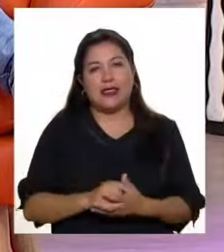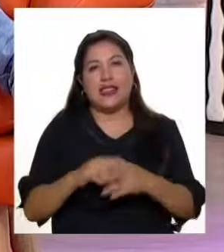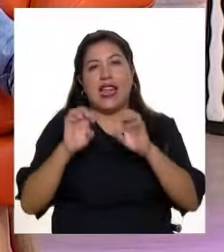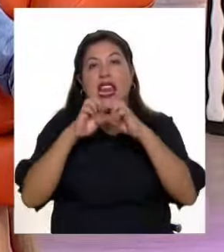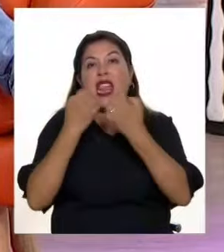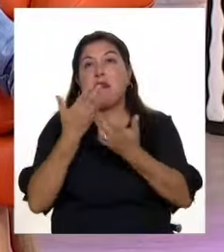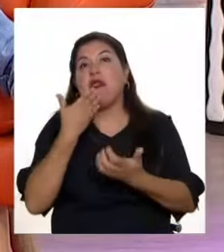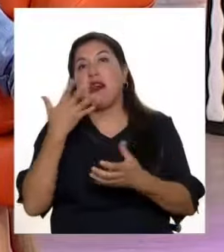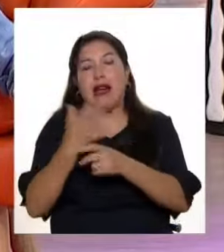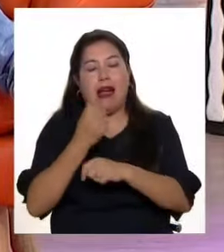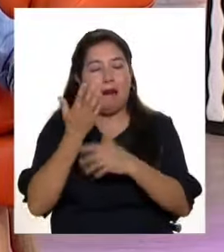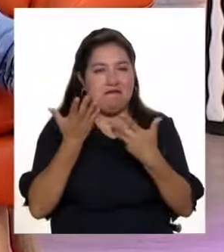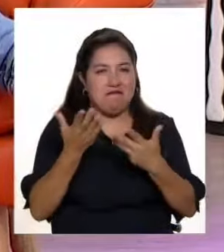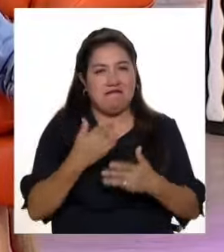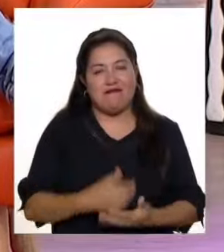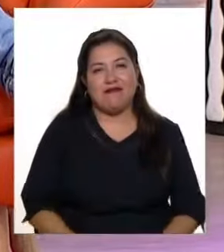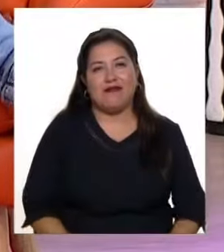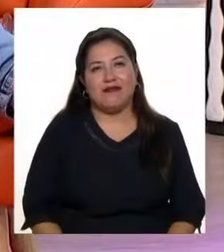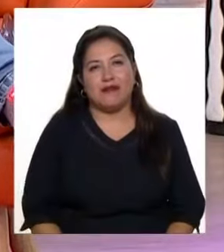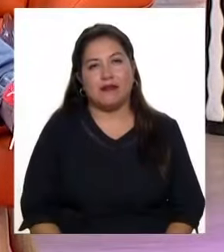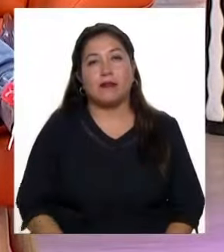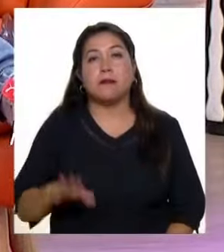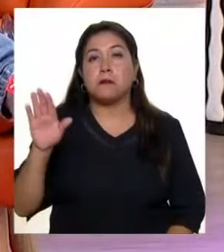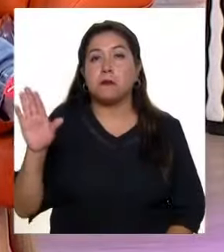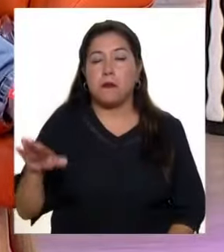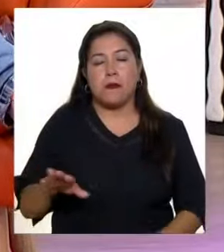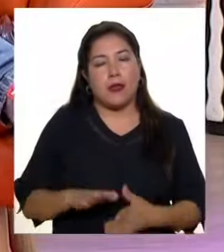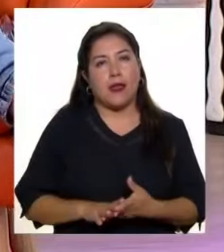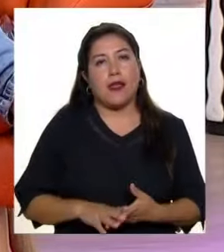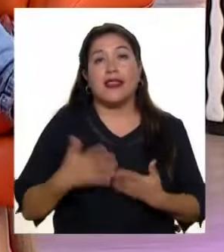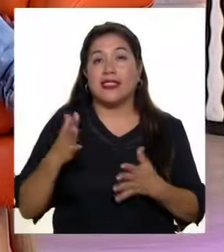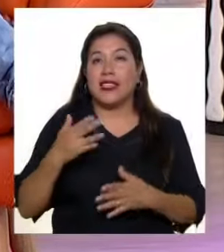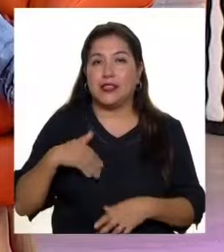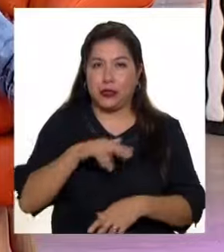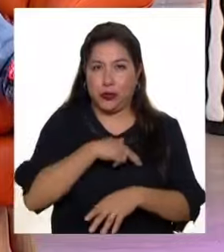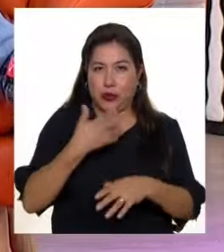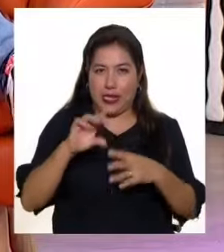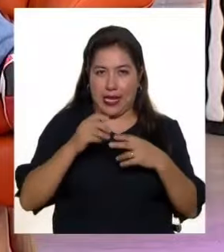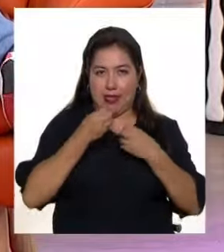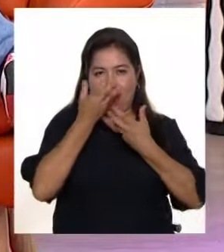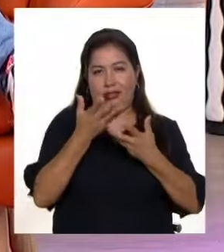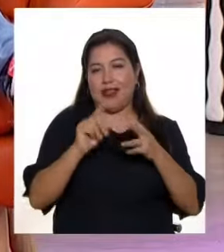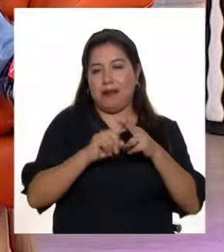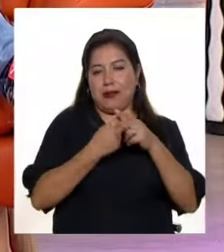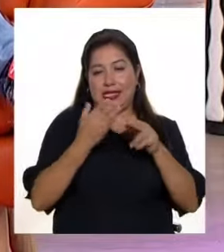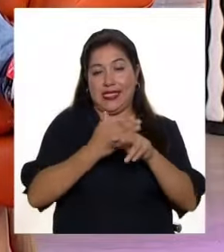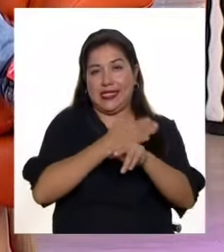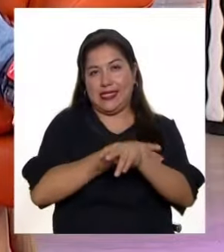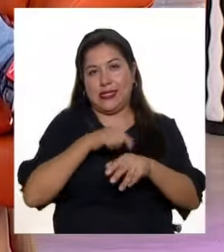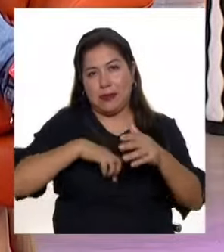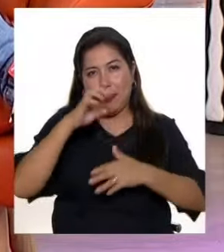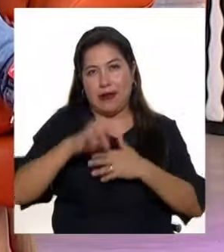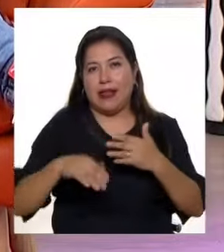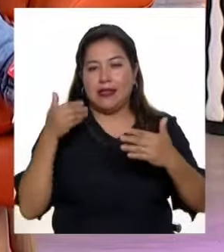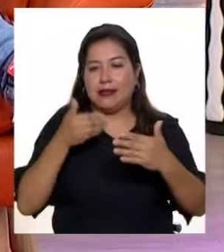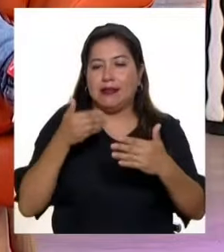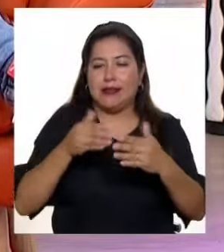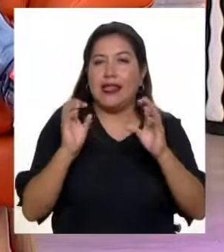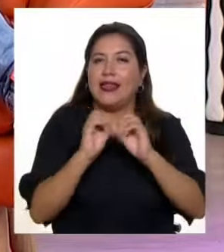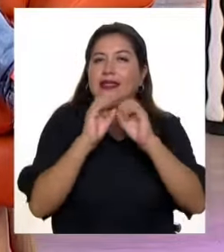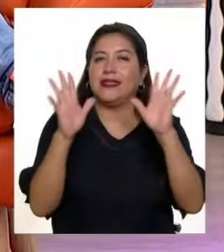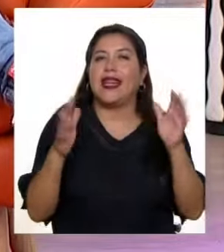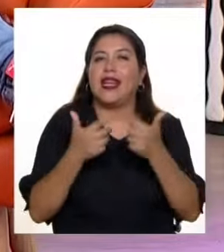hoy. Además, mi querida Uchi, como mencionamos nosotros a inicios del programa, se viene el Día de los Enamorados, San